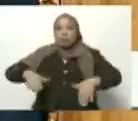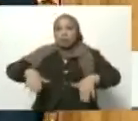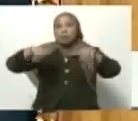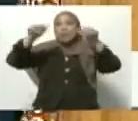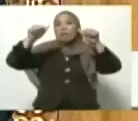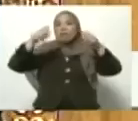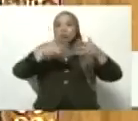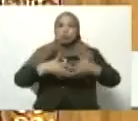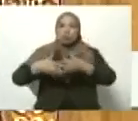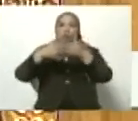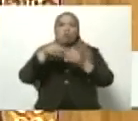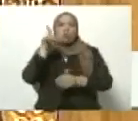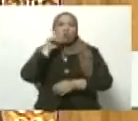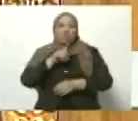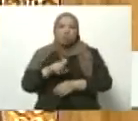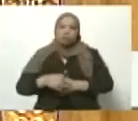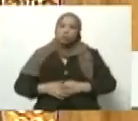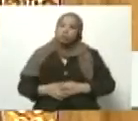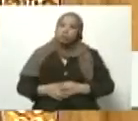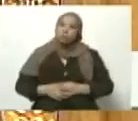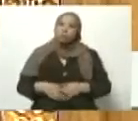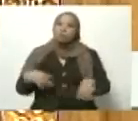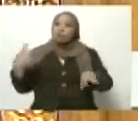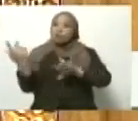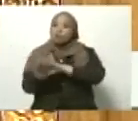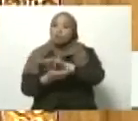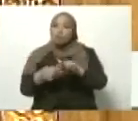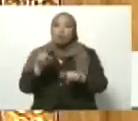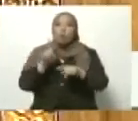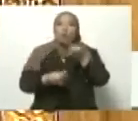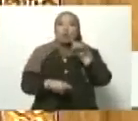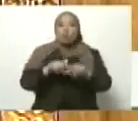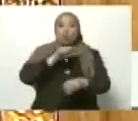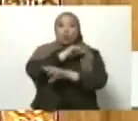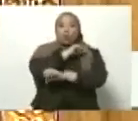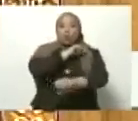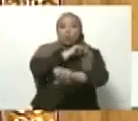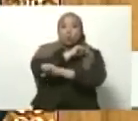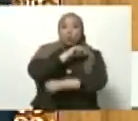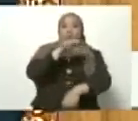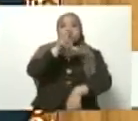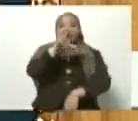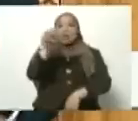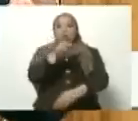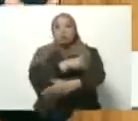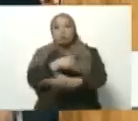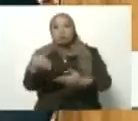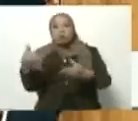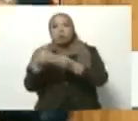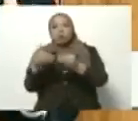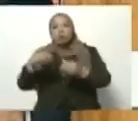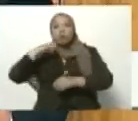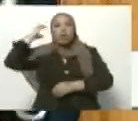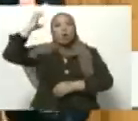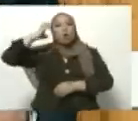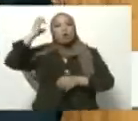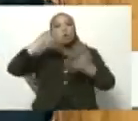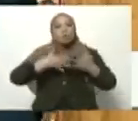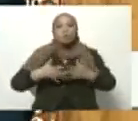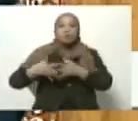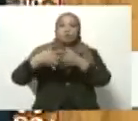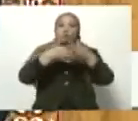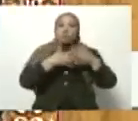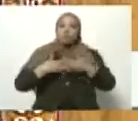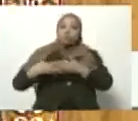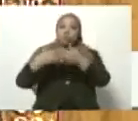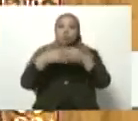Unidos, una invasión multinacional. Saqueo de los bienes de nuestra nación, más de $30 mil millones en Europa, en Estados Unidos, Citgo,